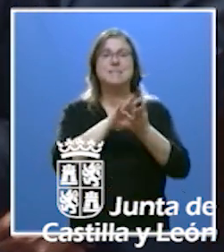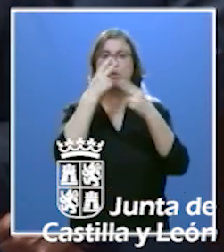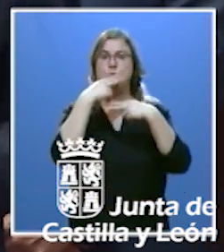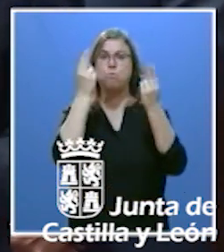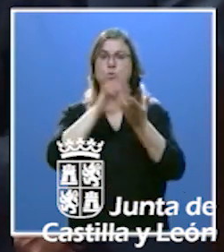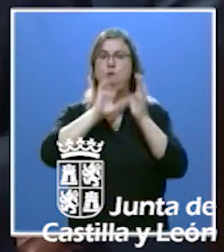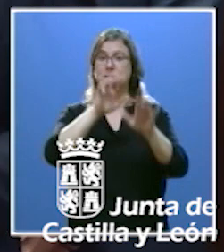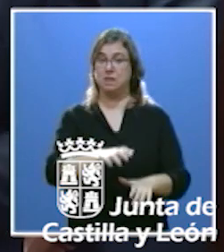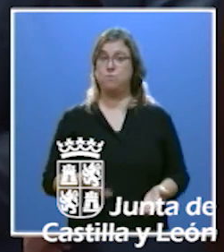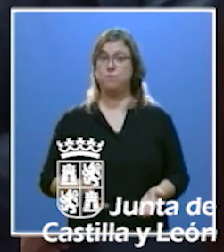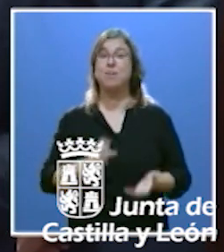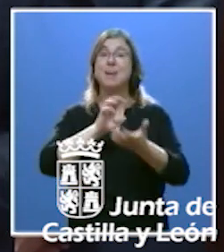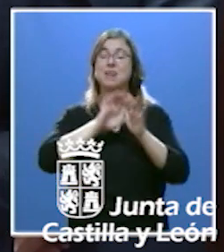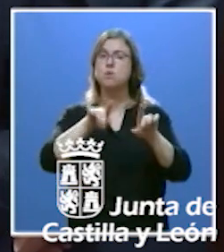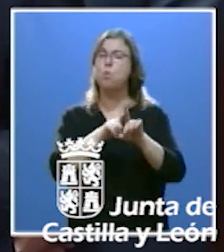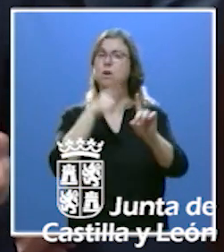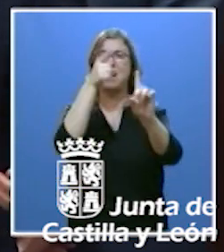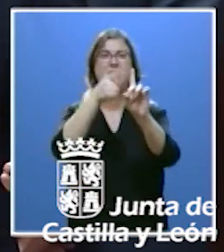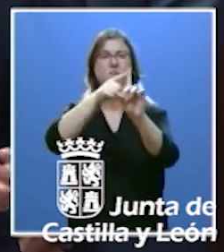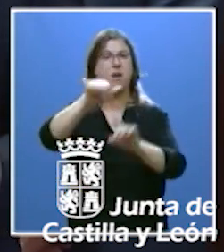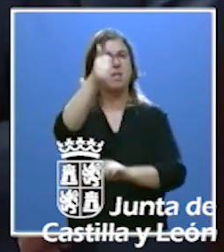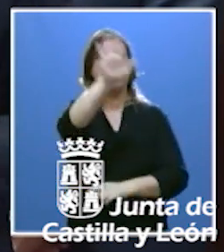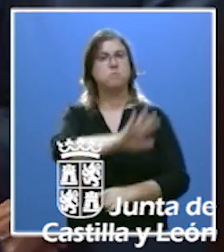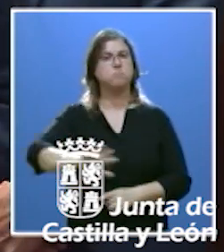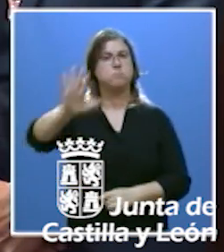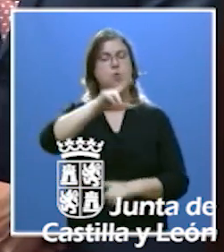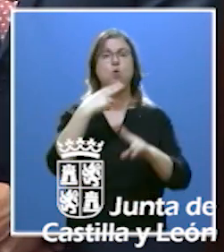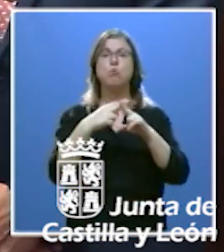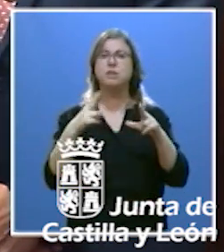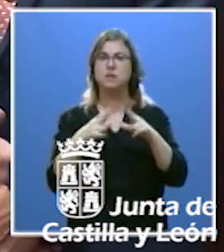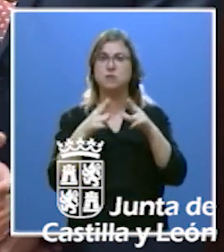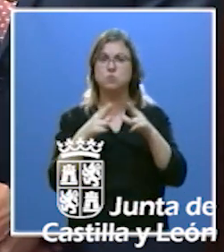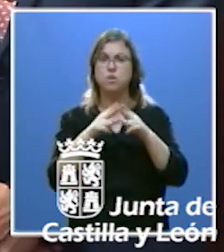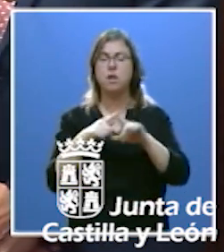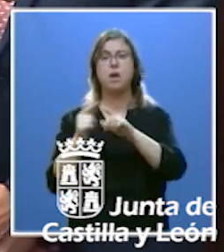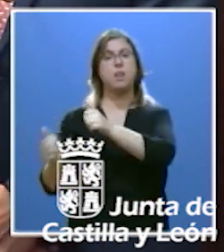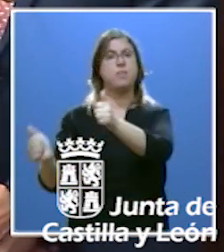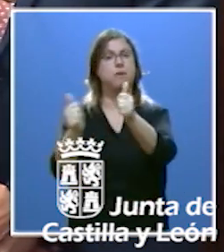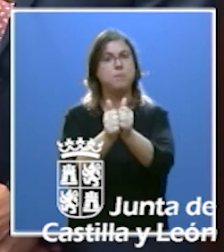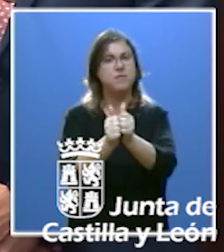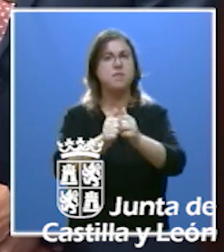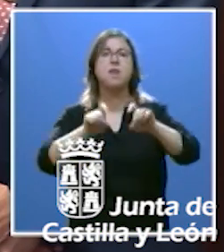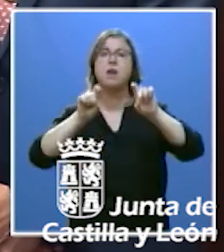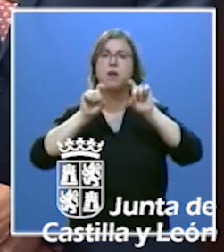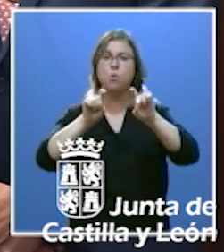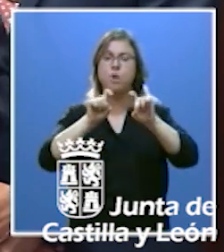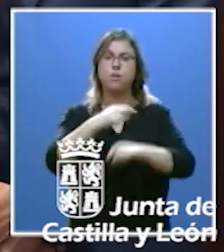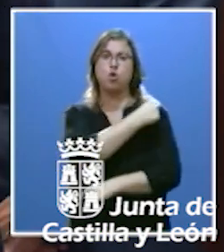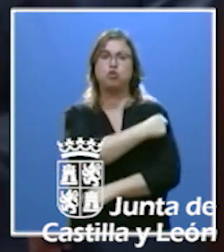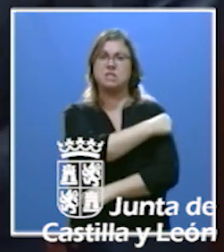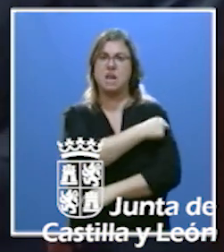públicos. Castilla y León es un referente nacional, políticas sociales, dependencia, educación,